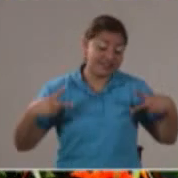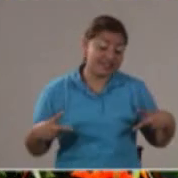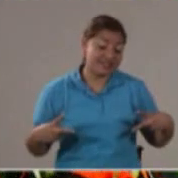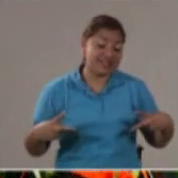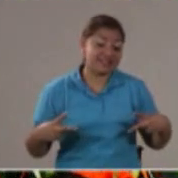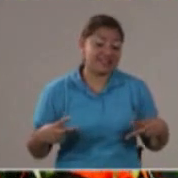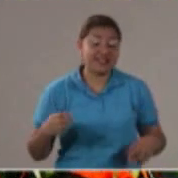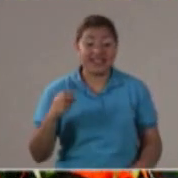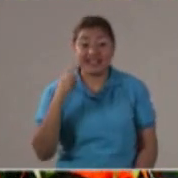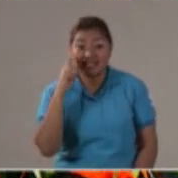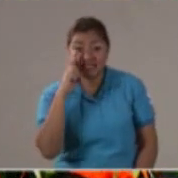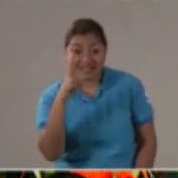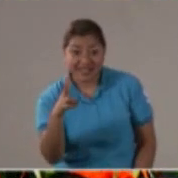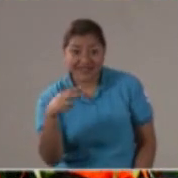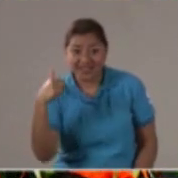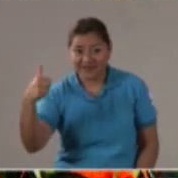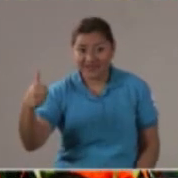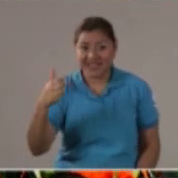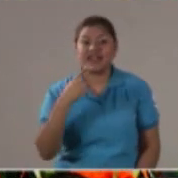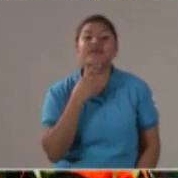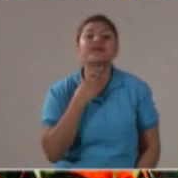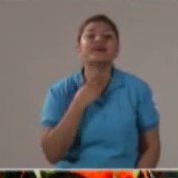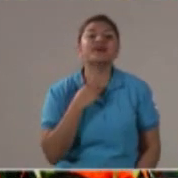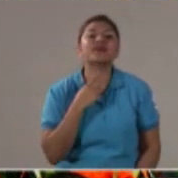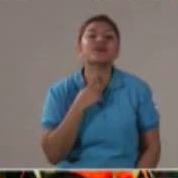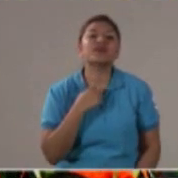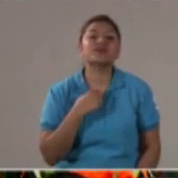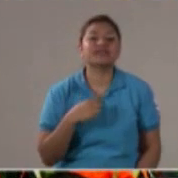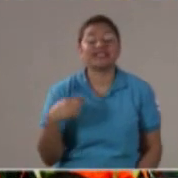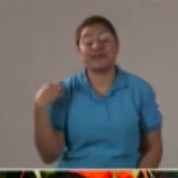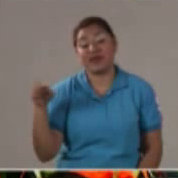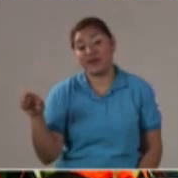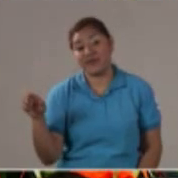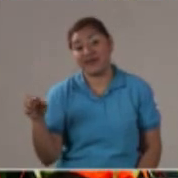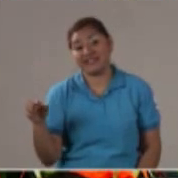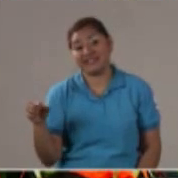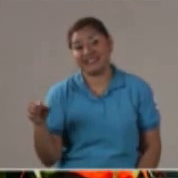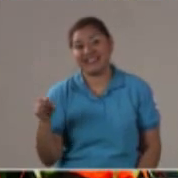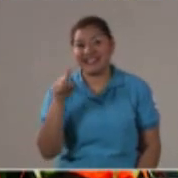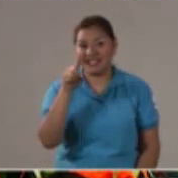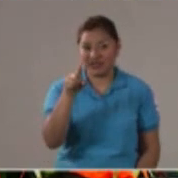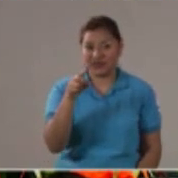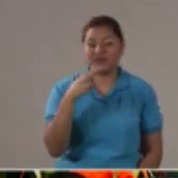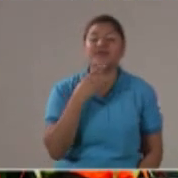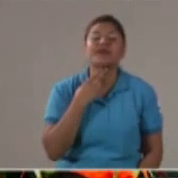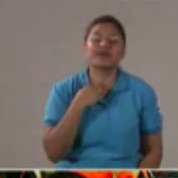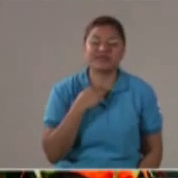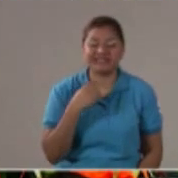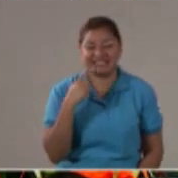eso luzca tremendo. Me gusta eso, pero me gusta más la cercha.